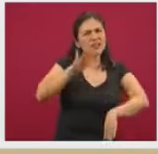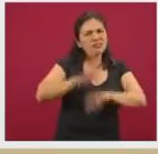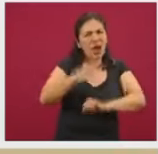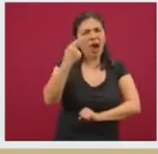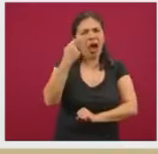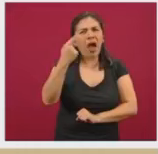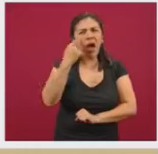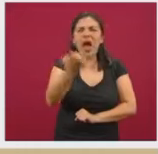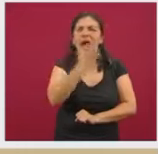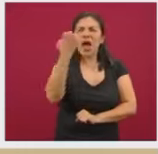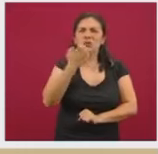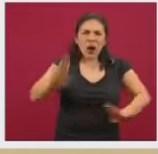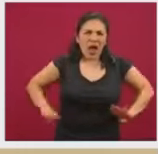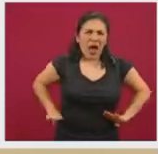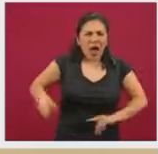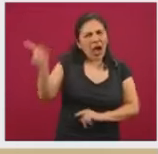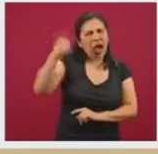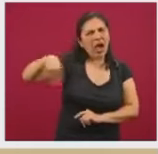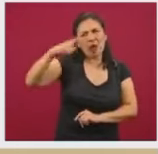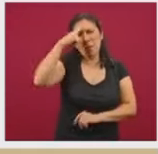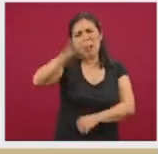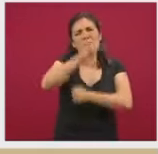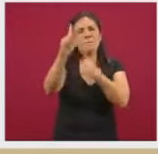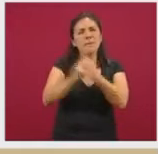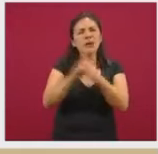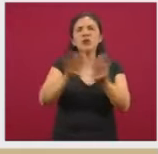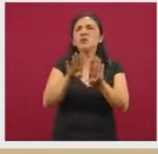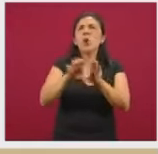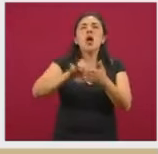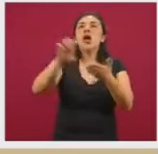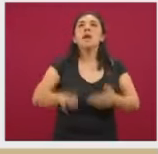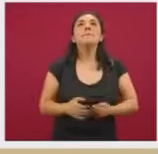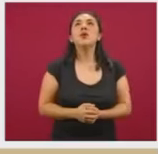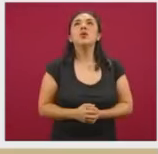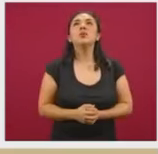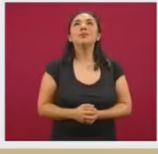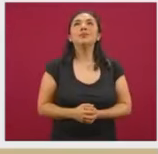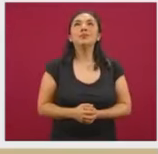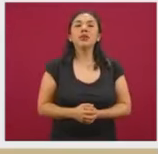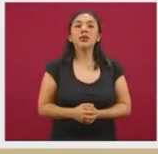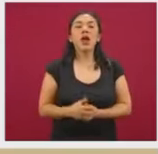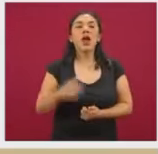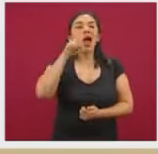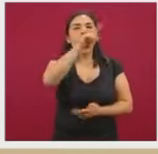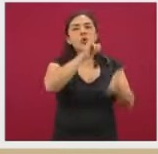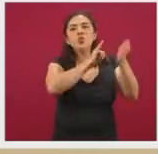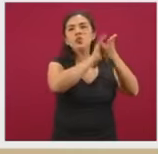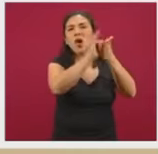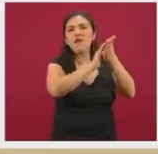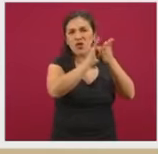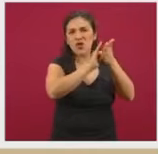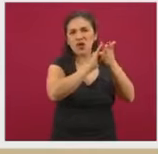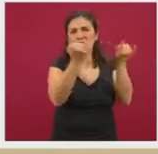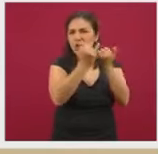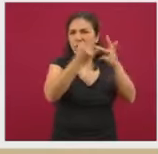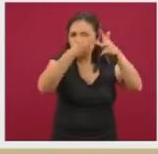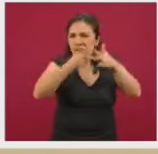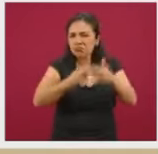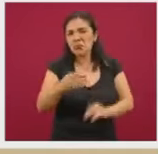académico, en otros países, por ejemplo, las estimaciones que se hicieron en la ciudad de Nueva York, hablaban más o menos de